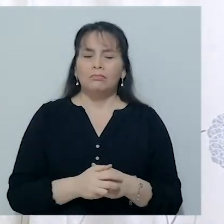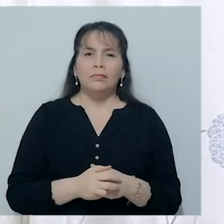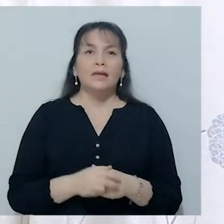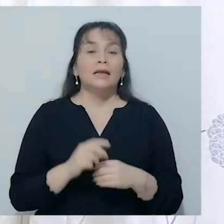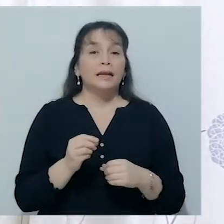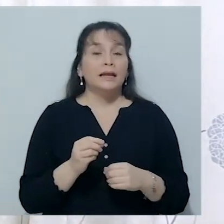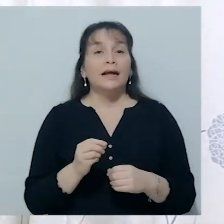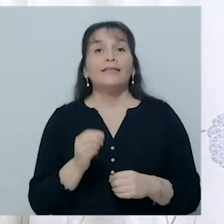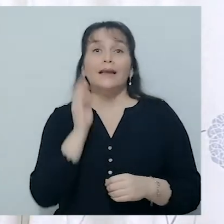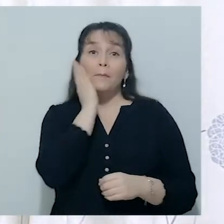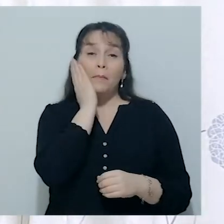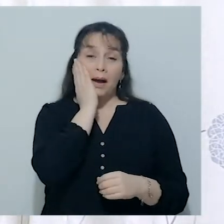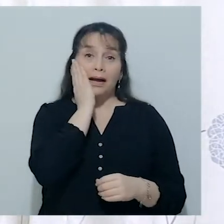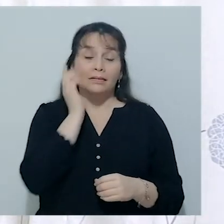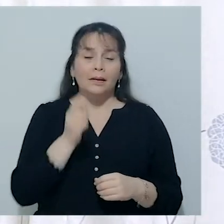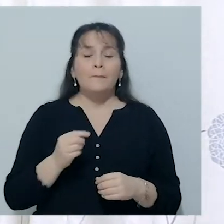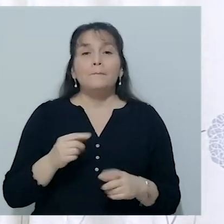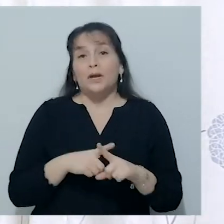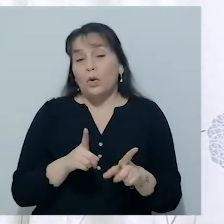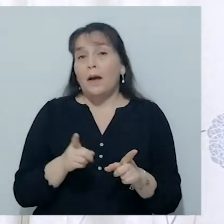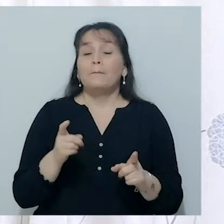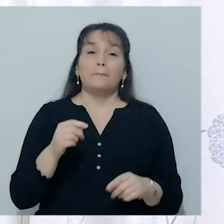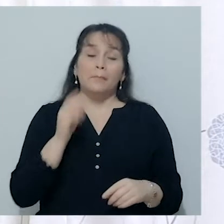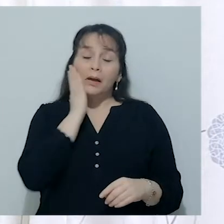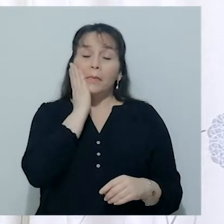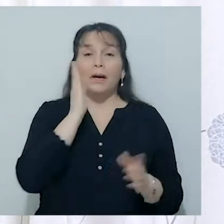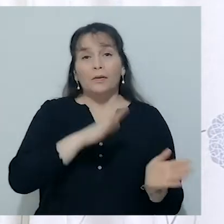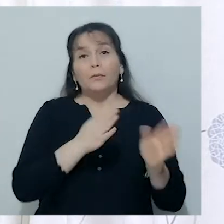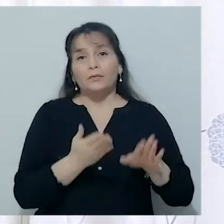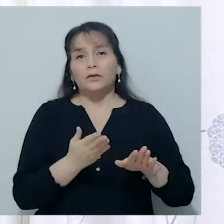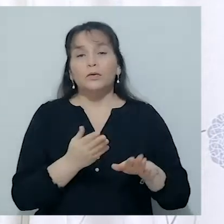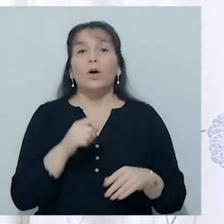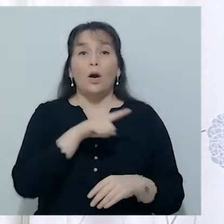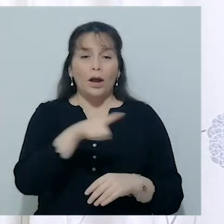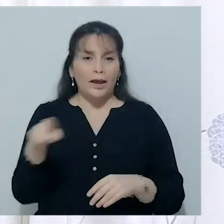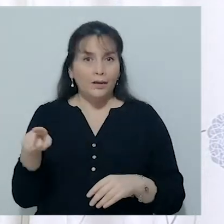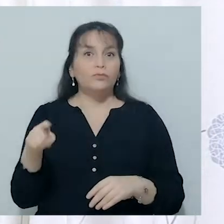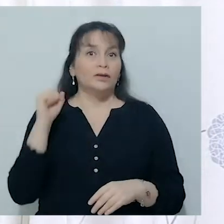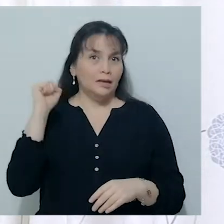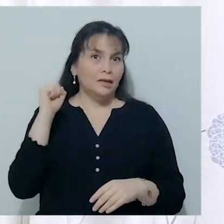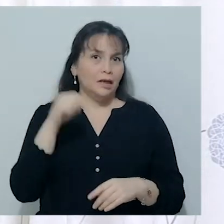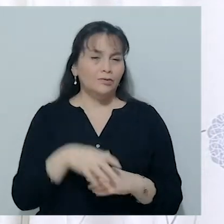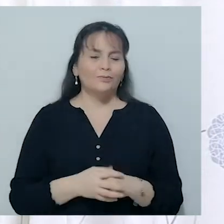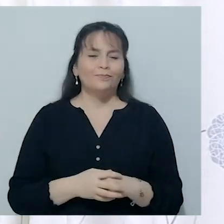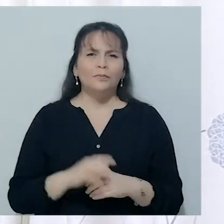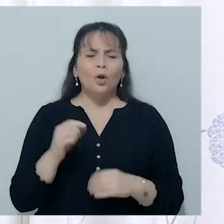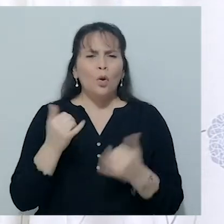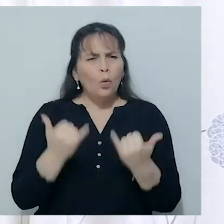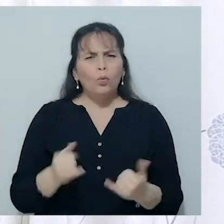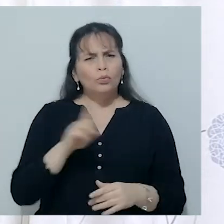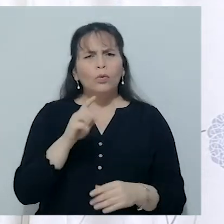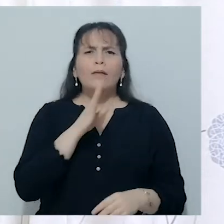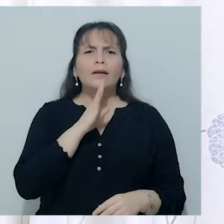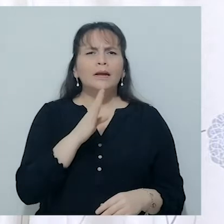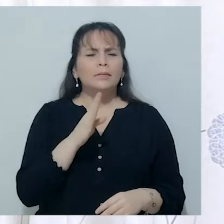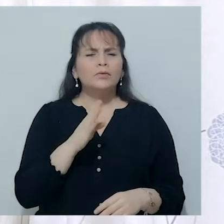a la mamá, pero como la madre había fallecido, ahora se transfería a ellos. Hoy no les hablaré de este tipo de